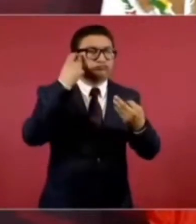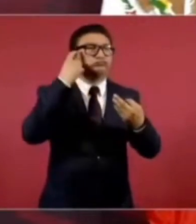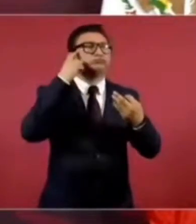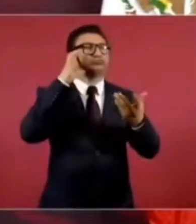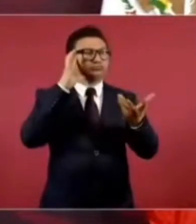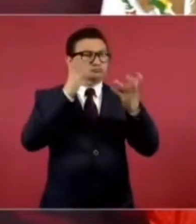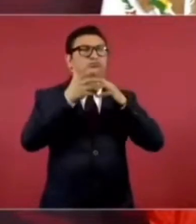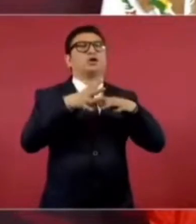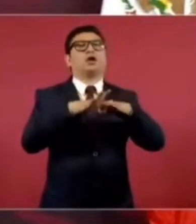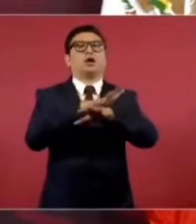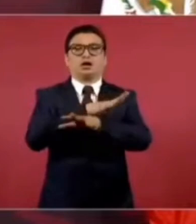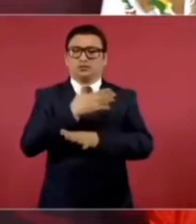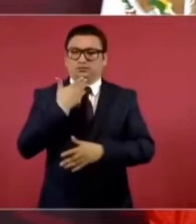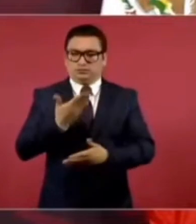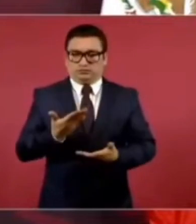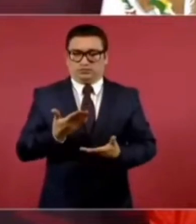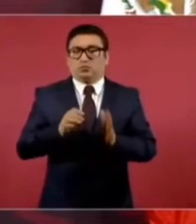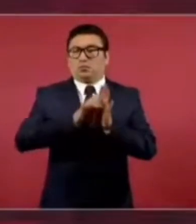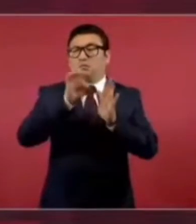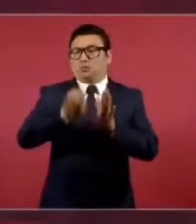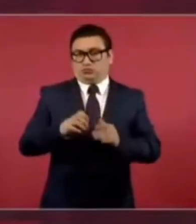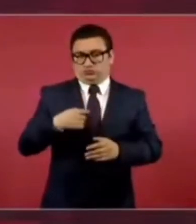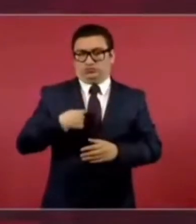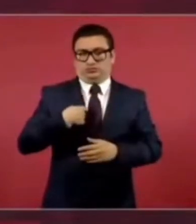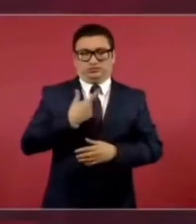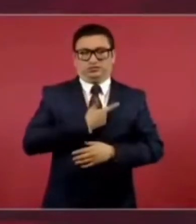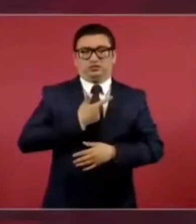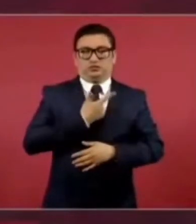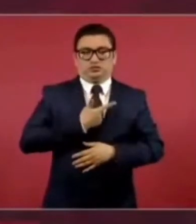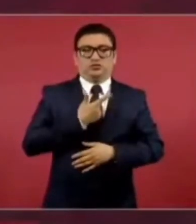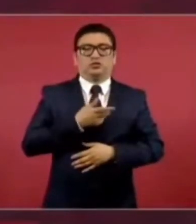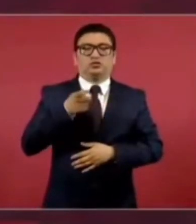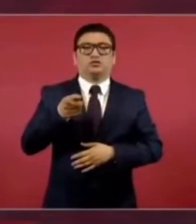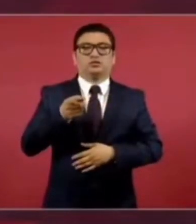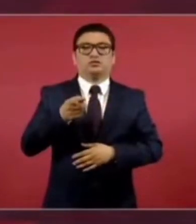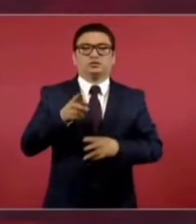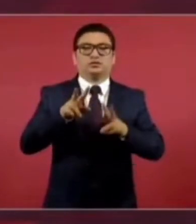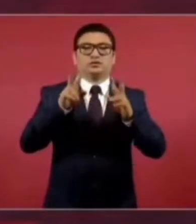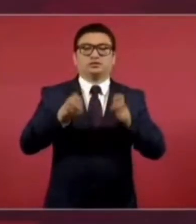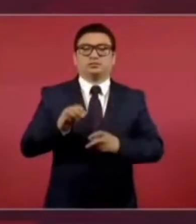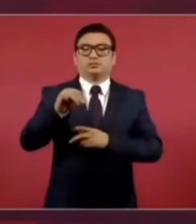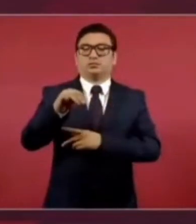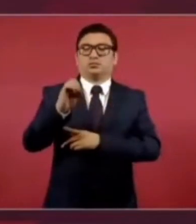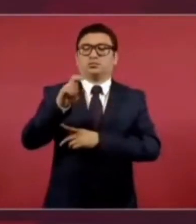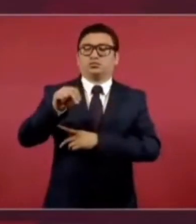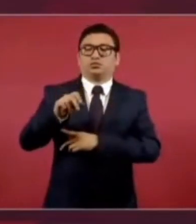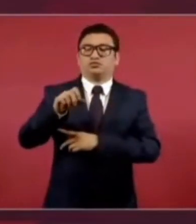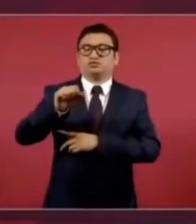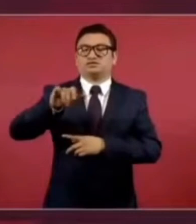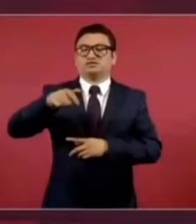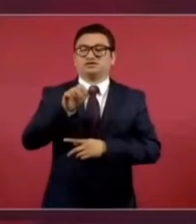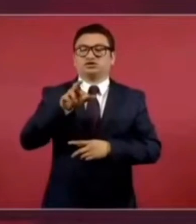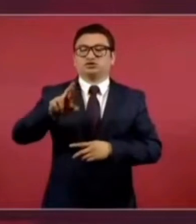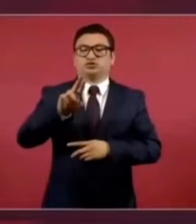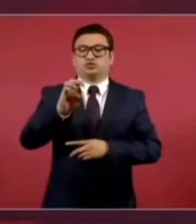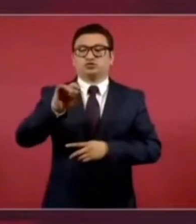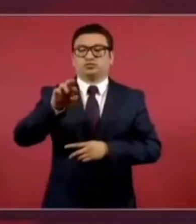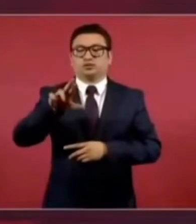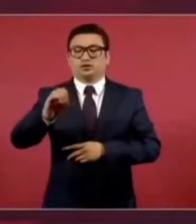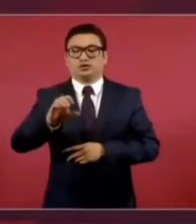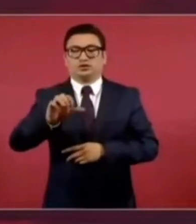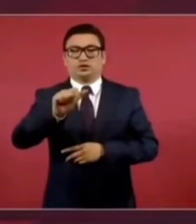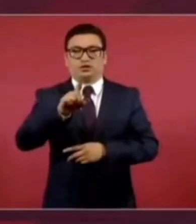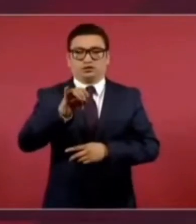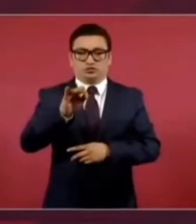Siempre me gusta poner de ejemplo el caso de Monseñor Romero, Arnulfo